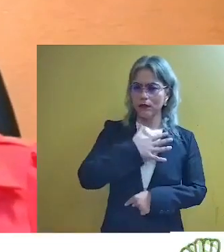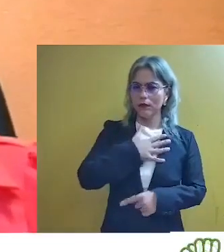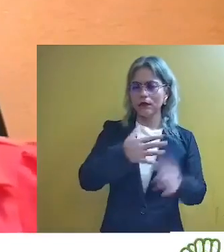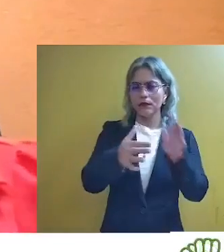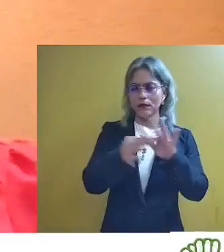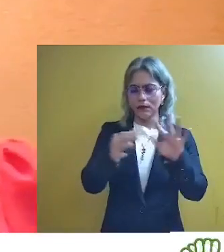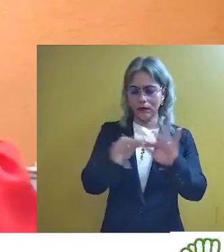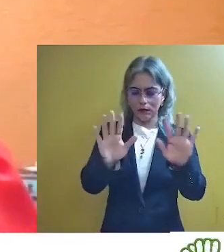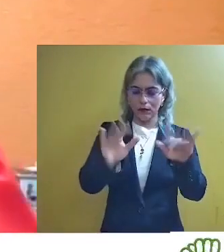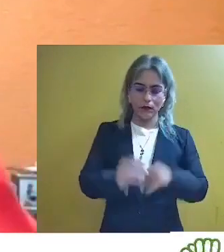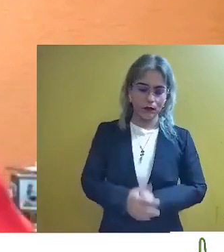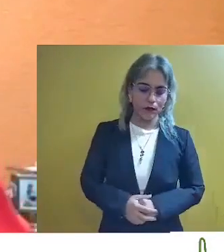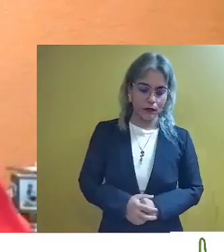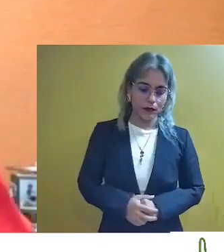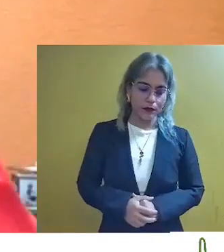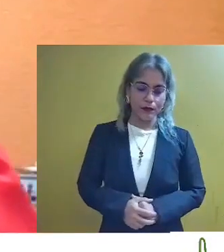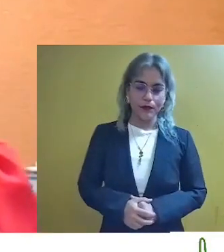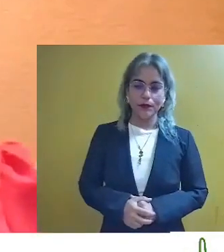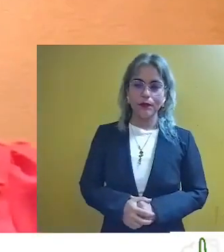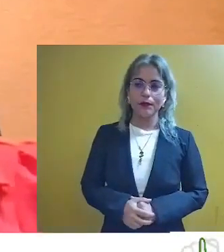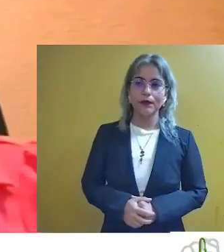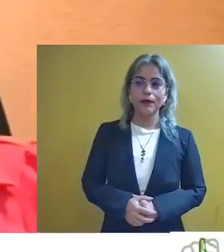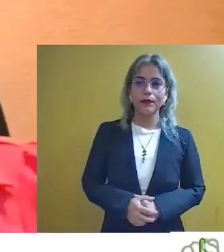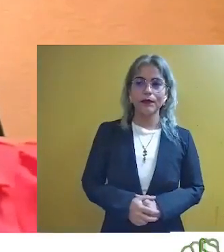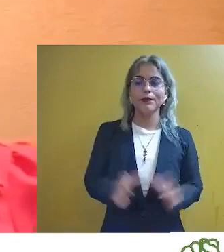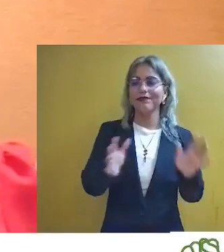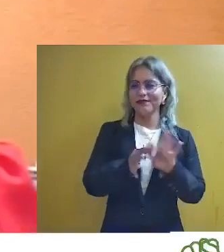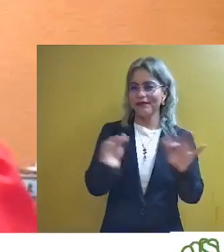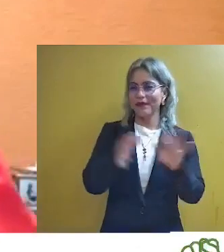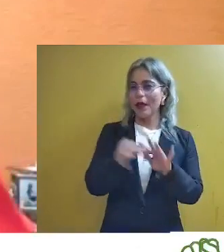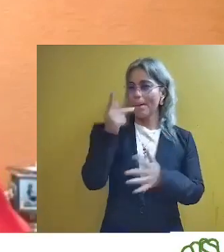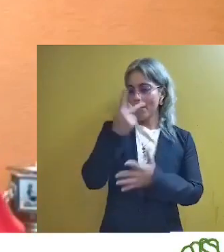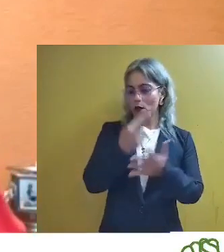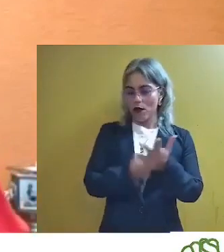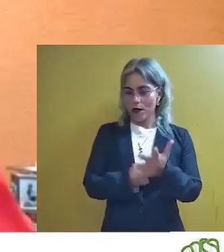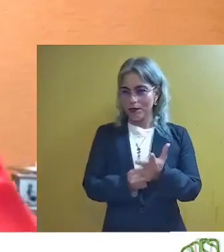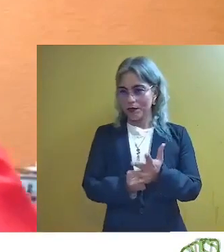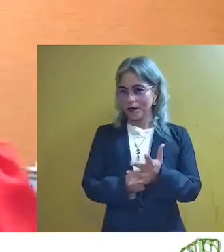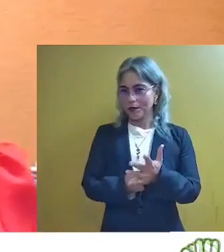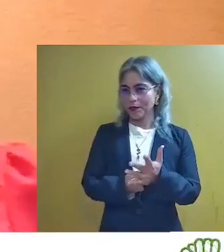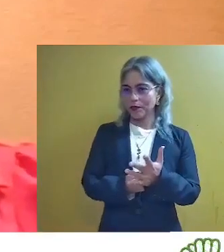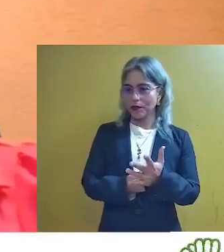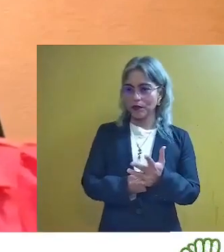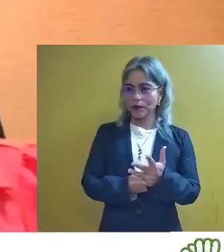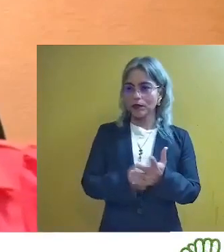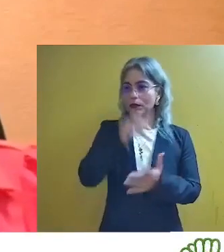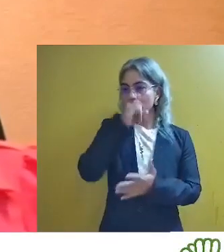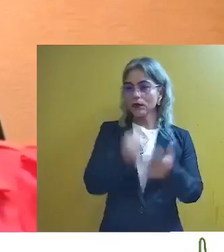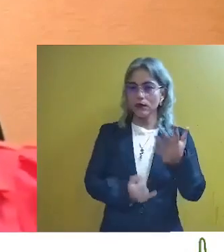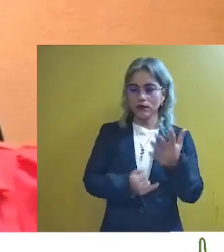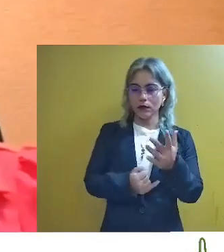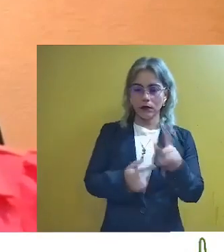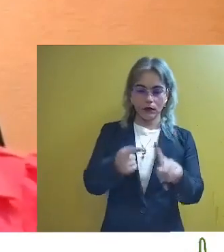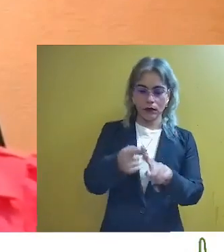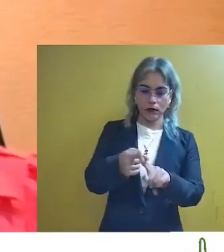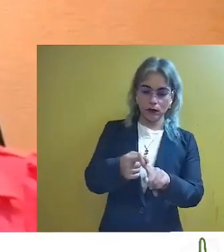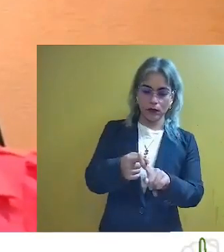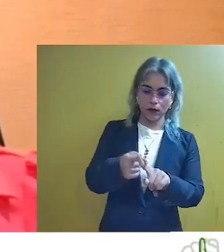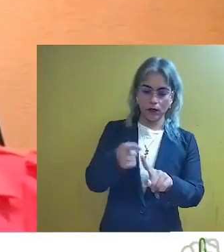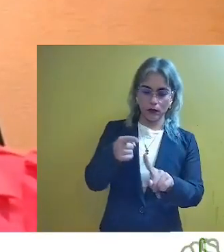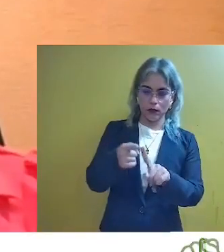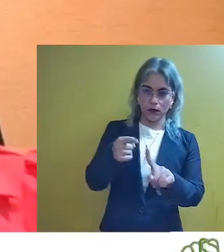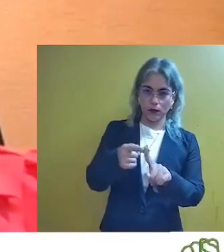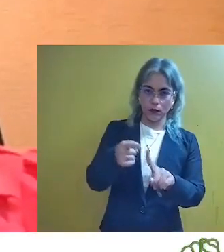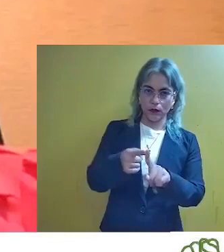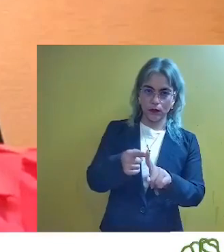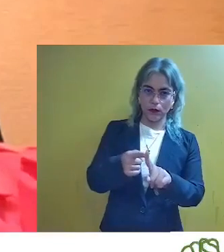mismo. Se señala en el proyecto que el informe identificado como el informe